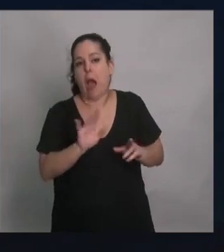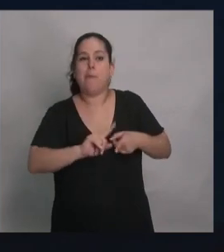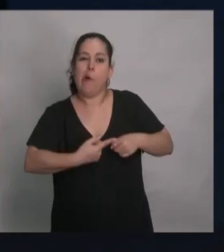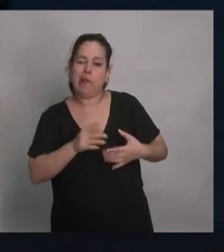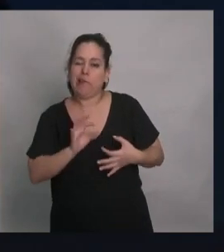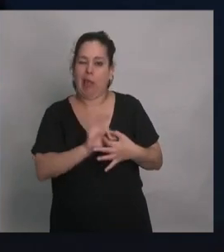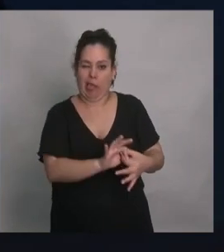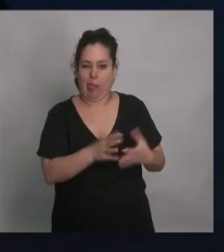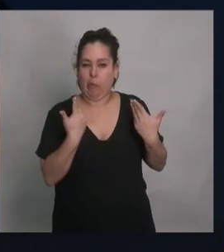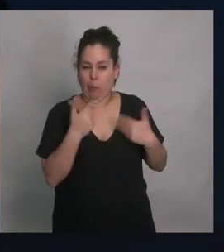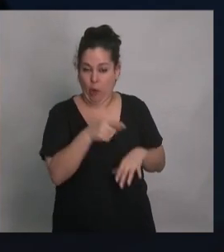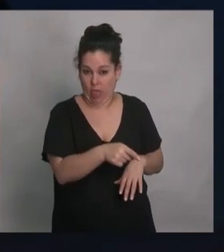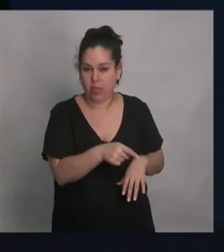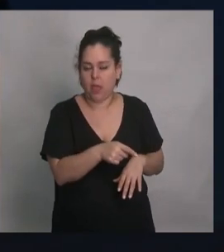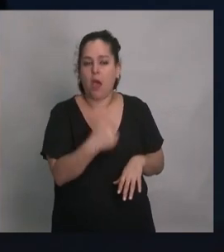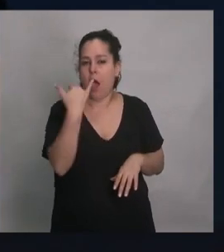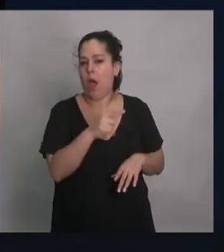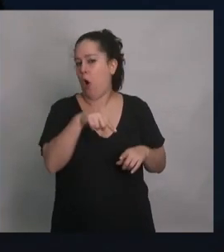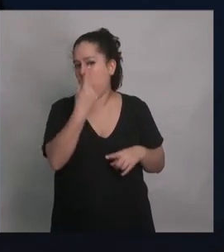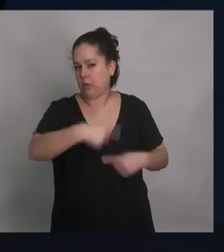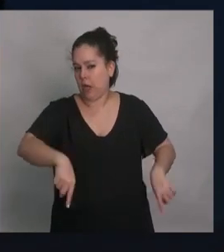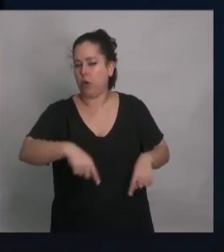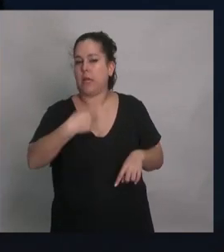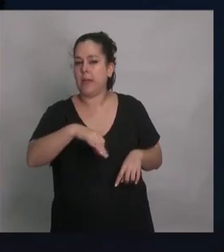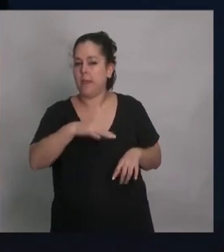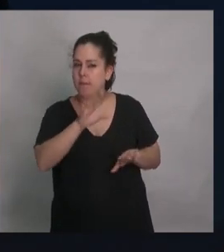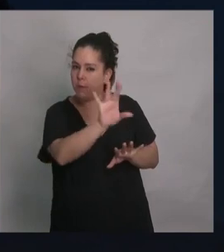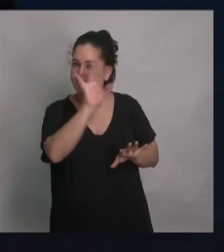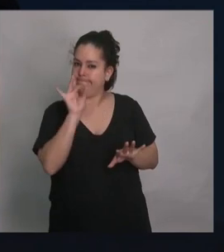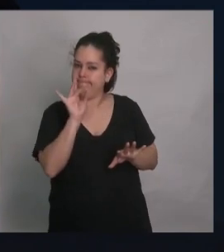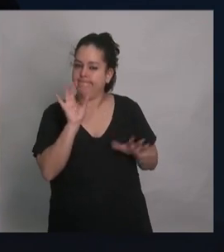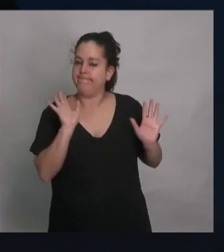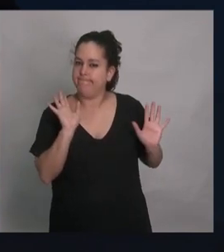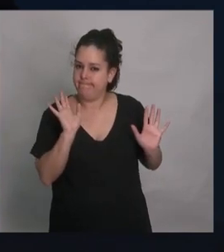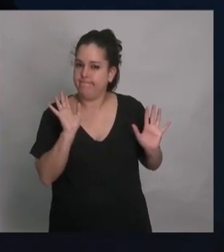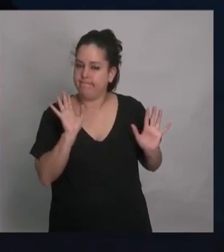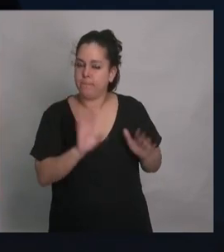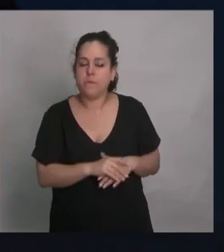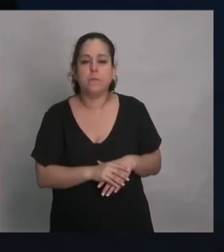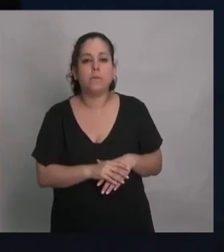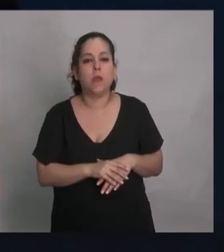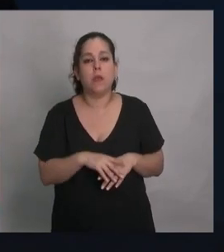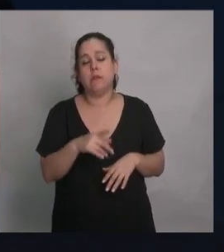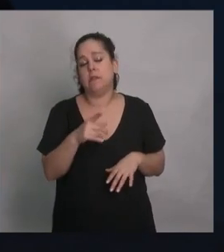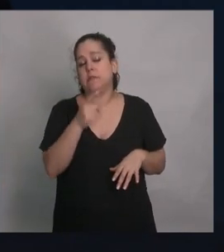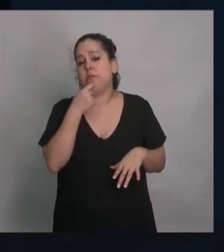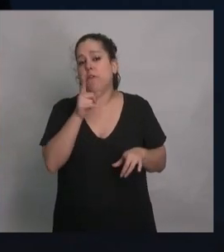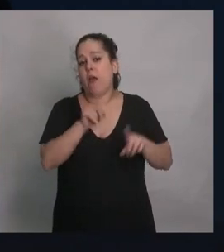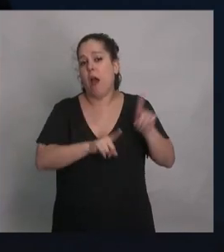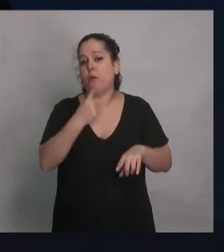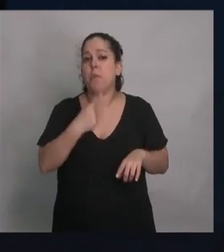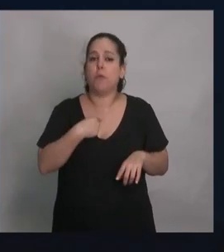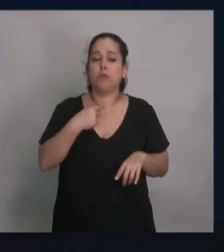hay una otra cosa que tenemos que plantear. Y se preguntaba a alguien, si Sergio Moro es el